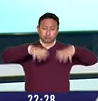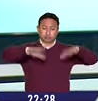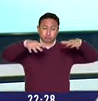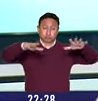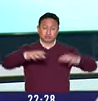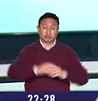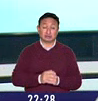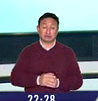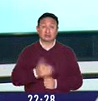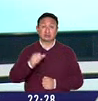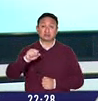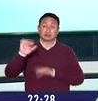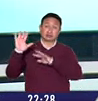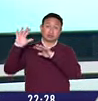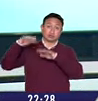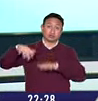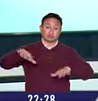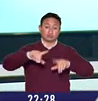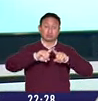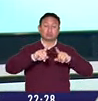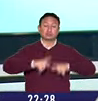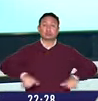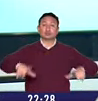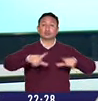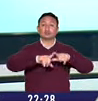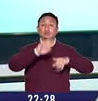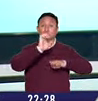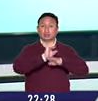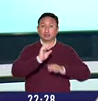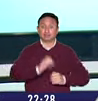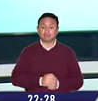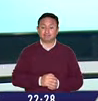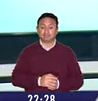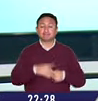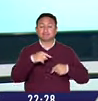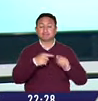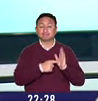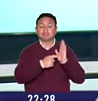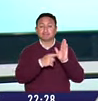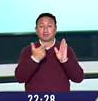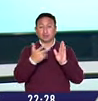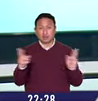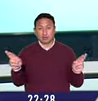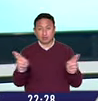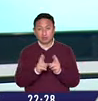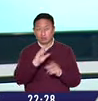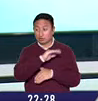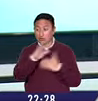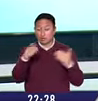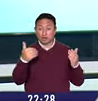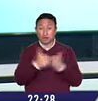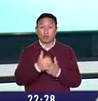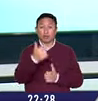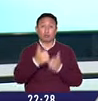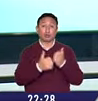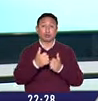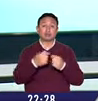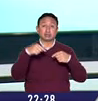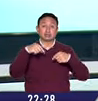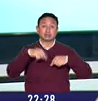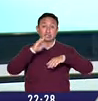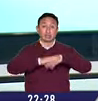hasta deslizamientos de tierra en varios puntos del país. A continuación les tenemos un recuento de los estragos causados por